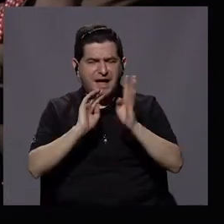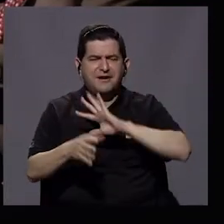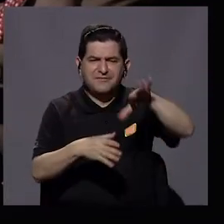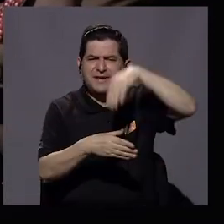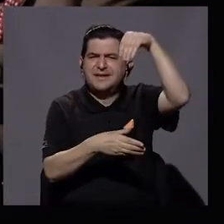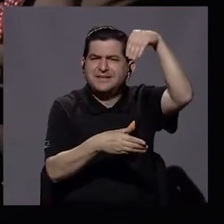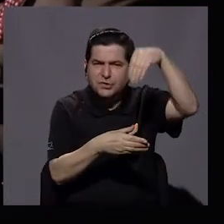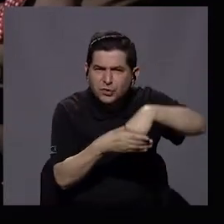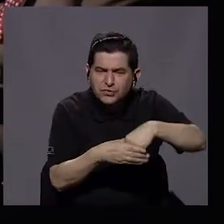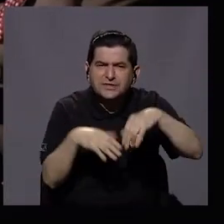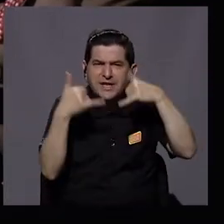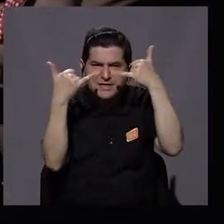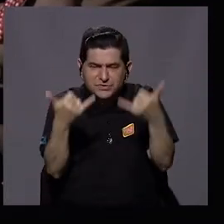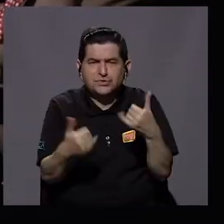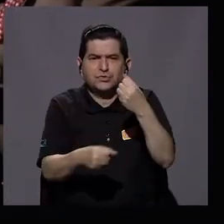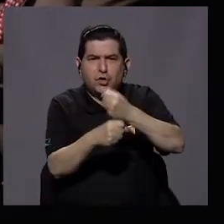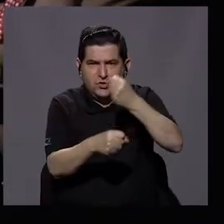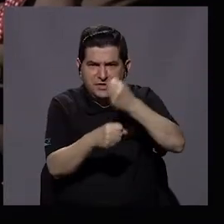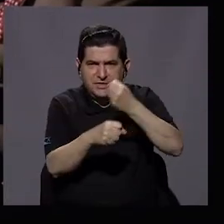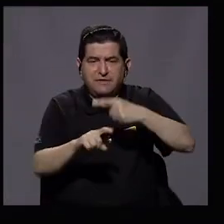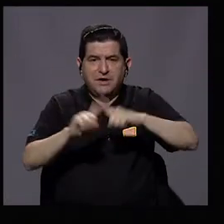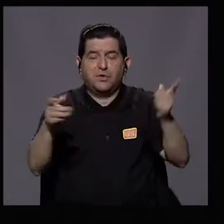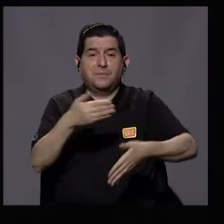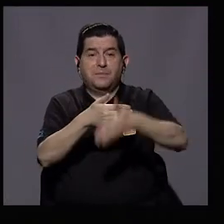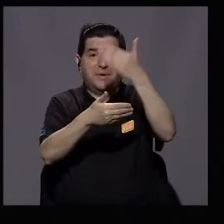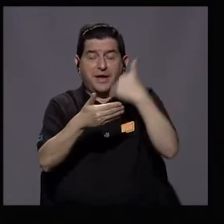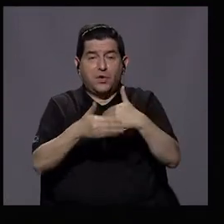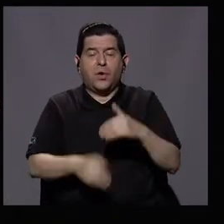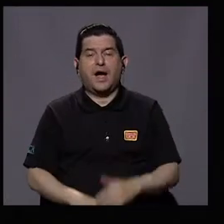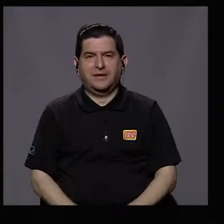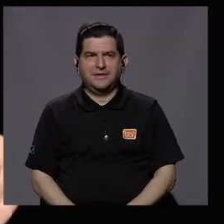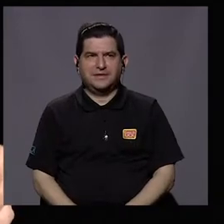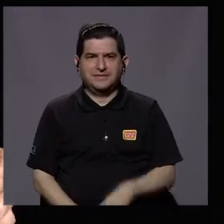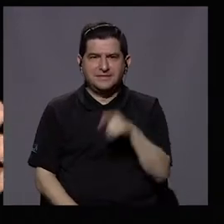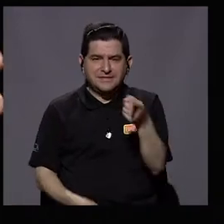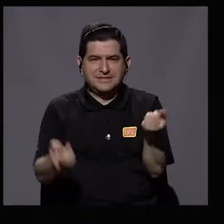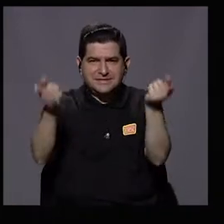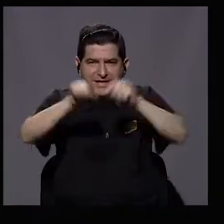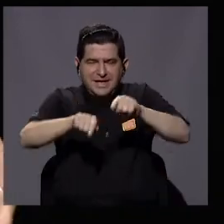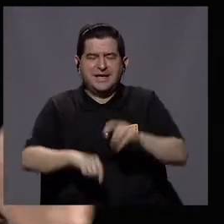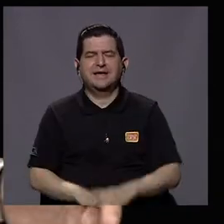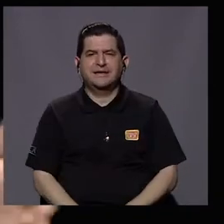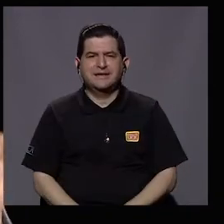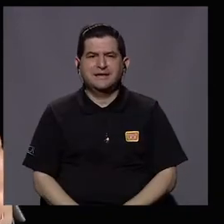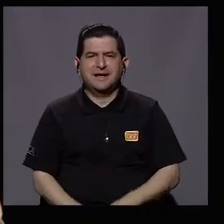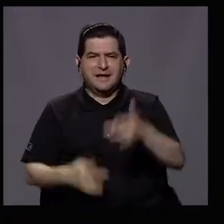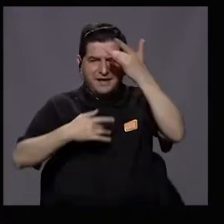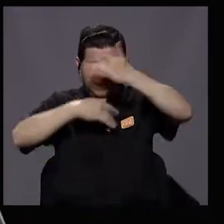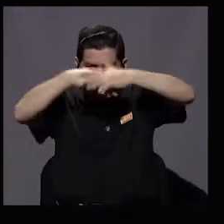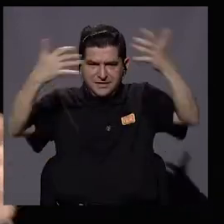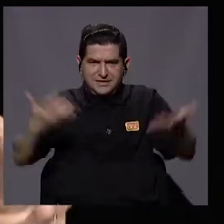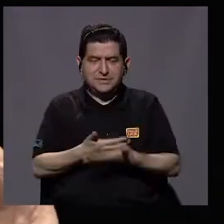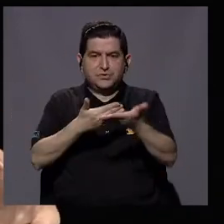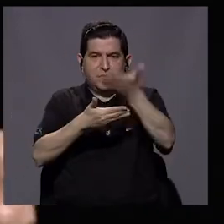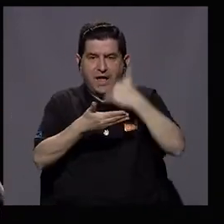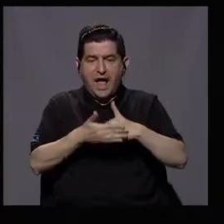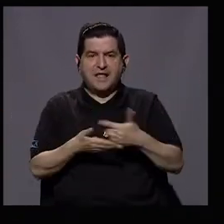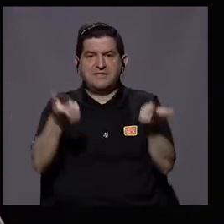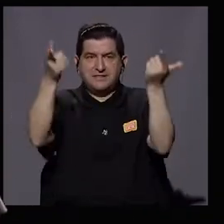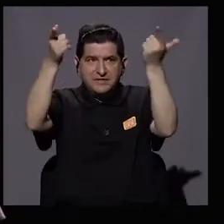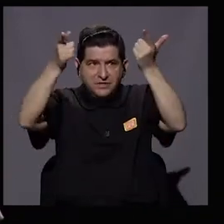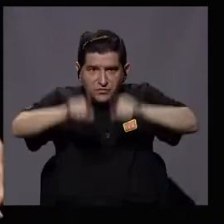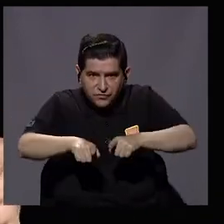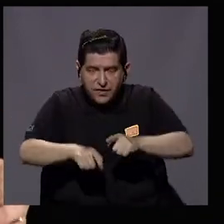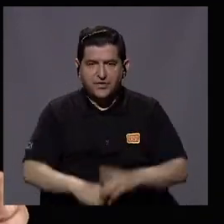del contexto actual del empleo, pero antes de la pandemia, porque es muy importante entender cómo desde antes teníamos un fenómeno